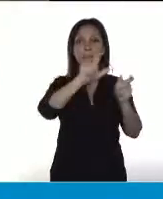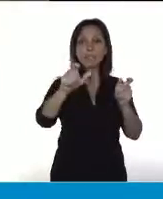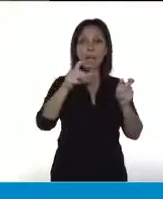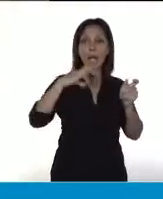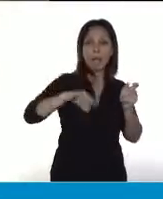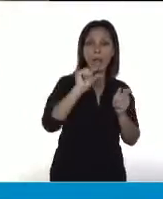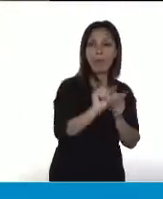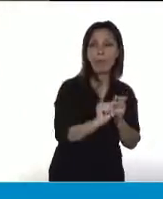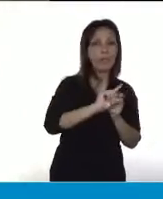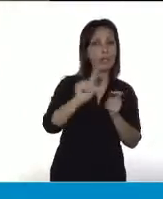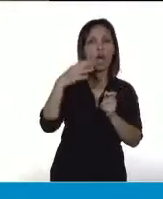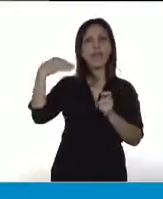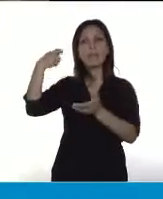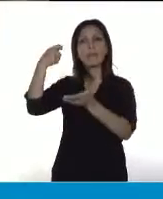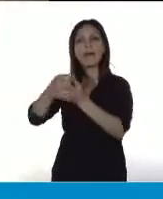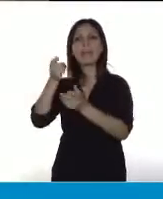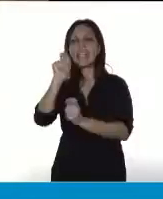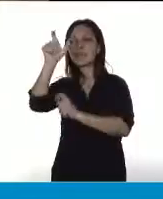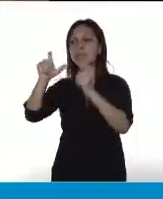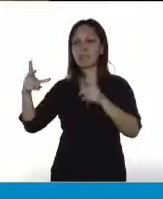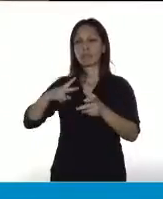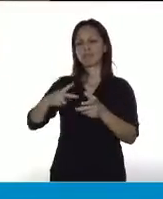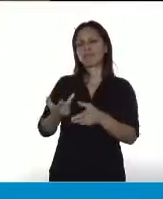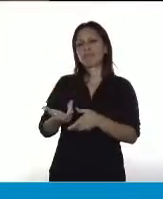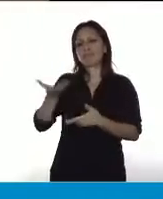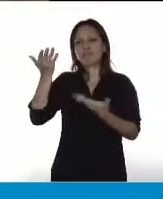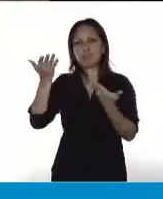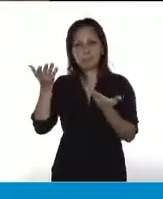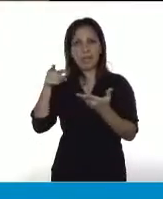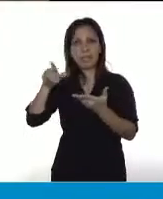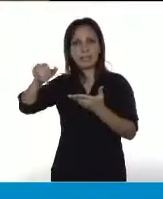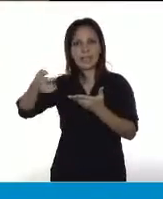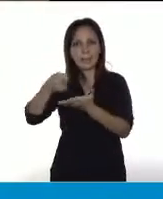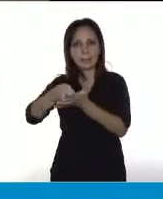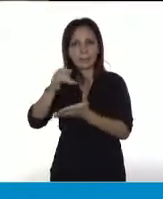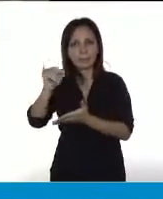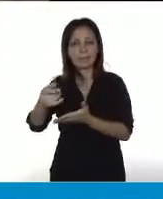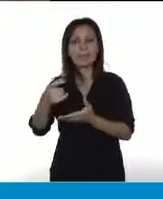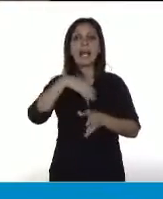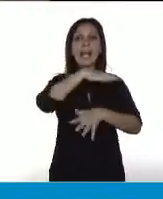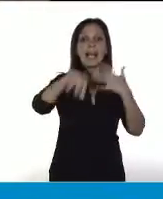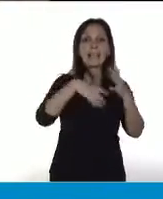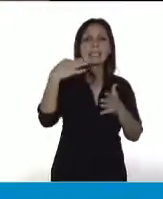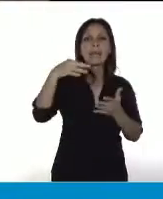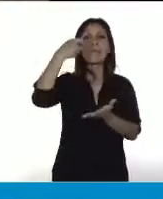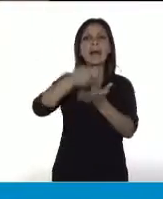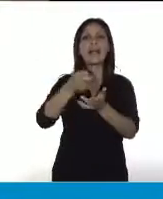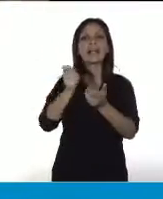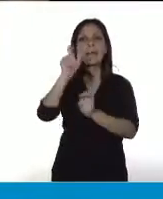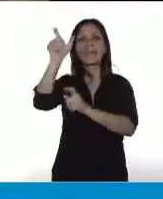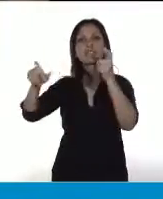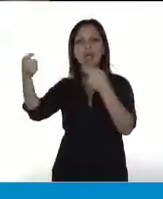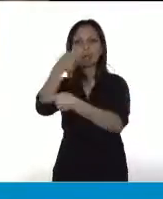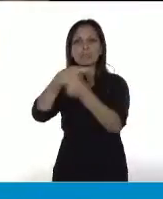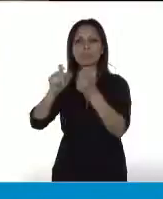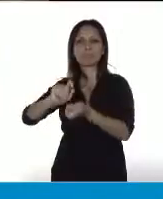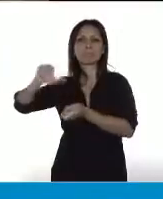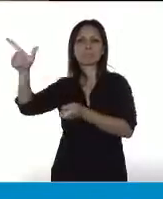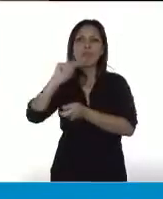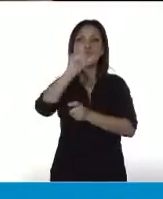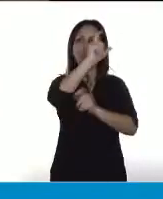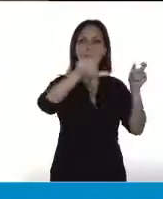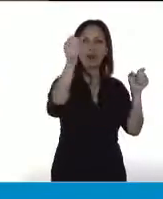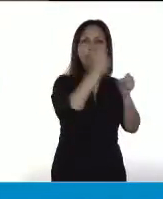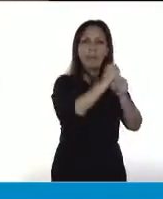que pagar los banqueros, los especuladores y los grandes capitalistas. Insisto, la crisis la tienen que pagar los capitalistas y no el pueblo pobre y